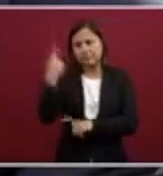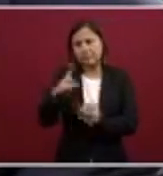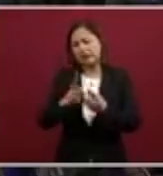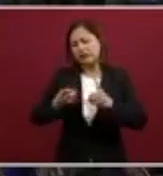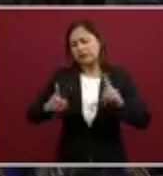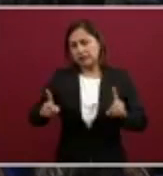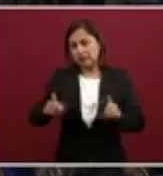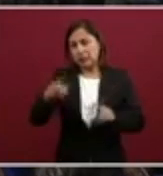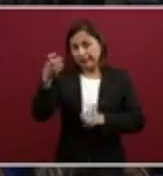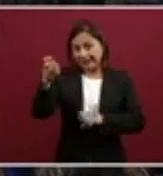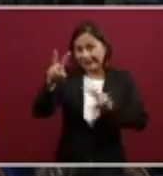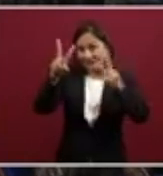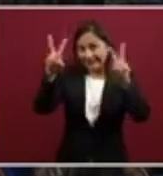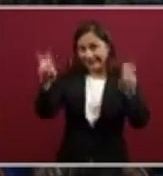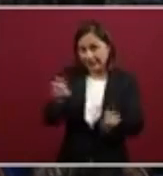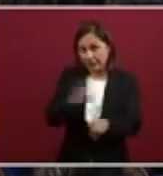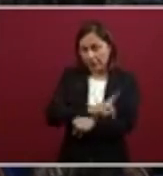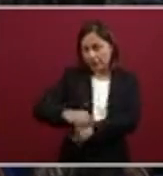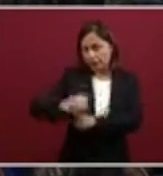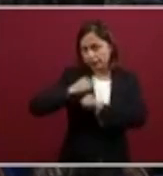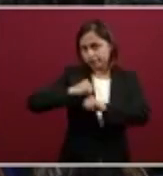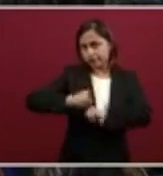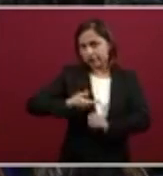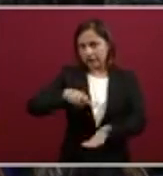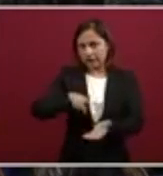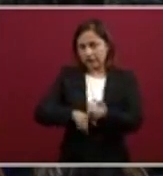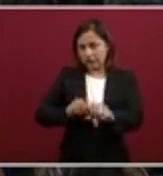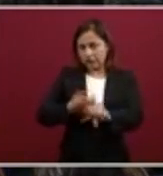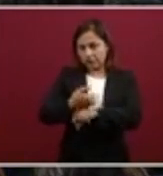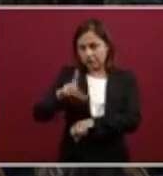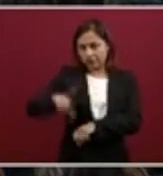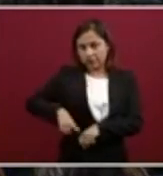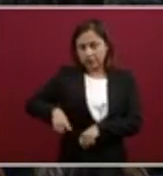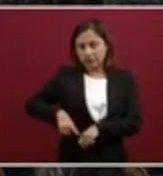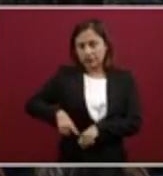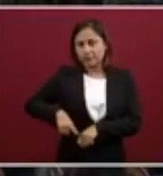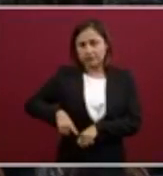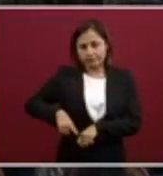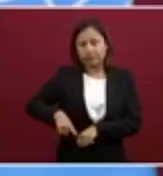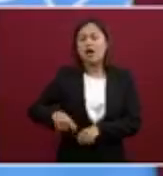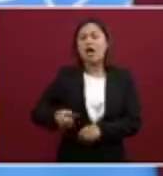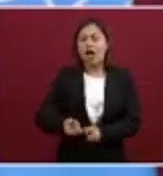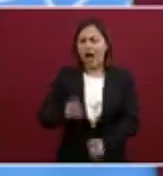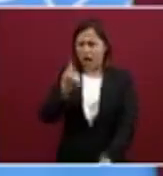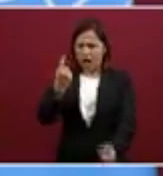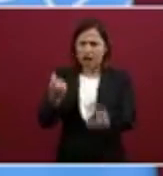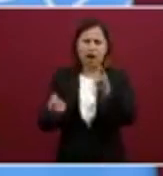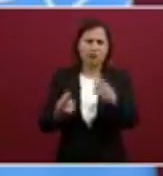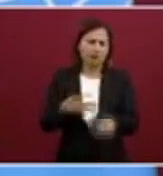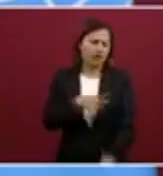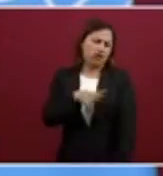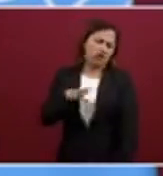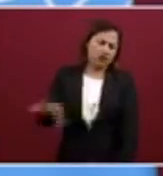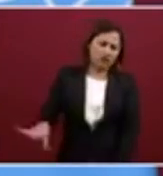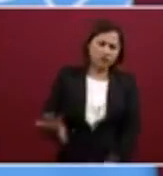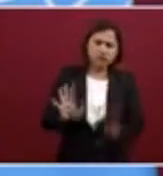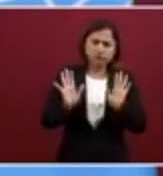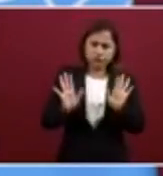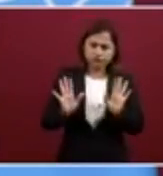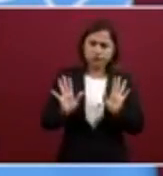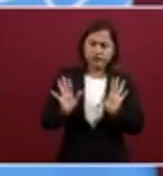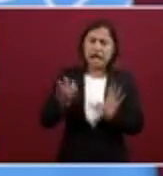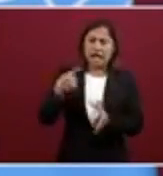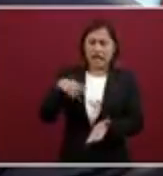delegados. Hay resistencias, porque no solo hay resistencias afuera, también al